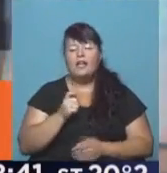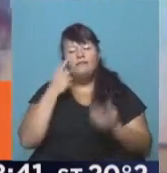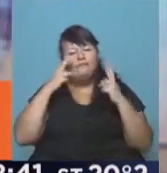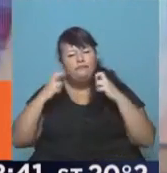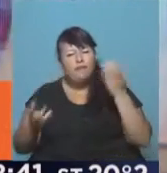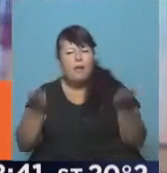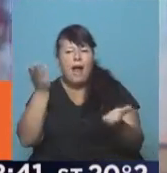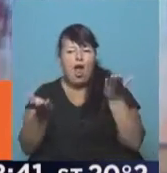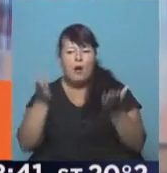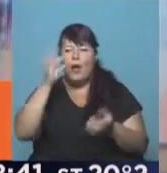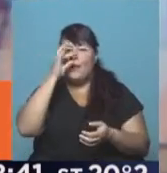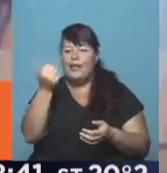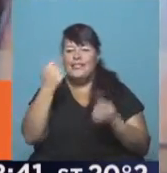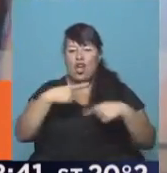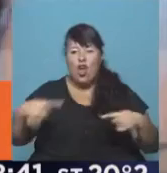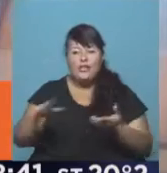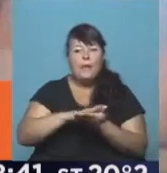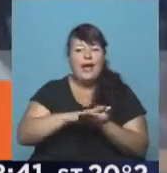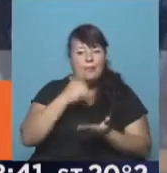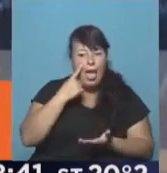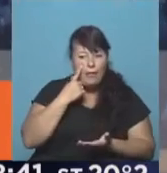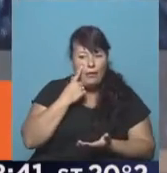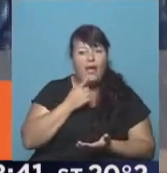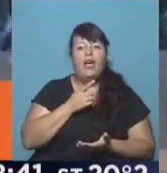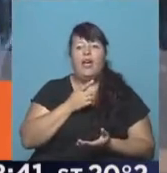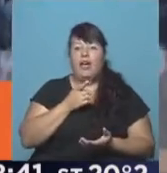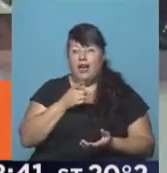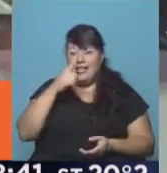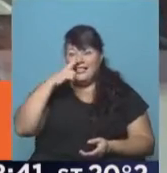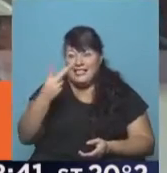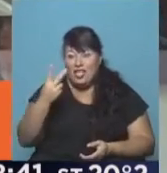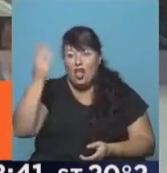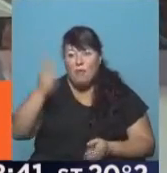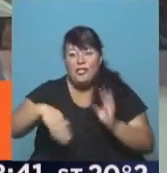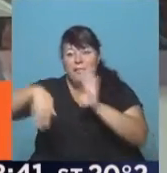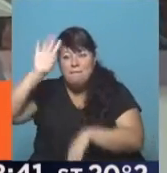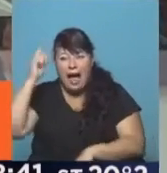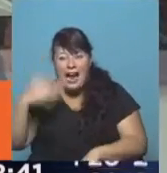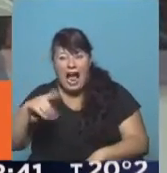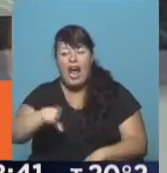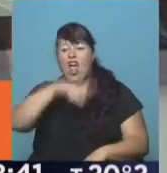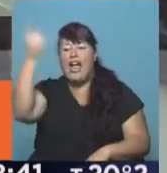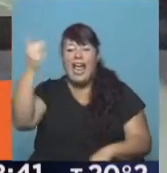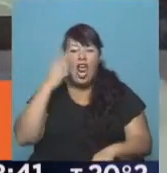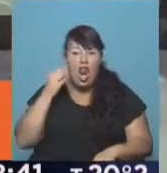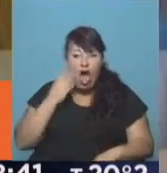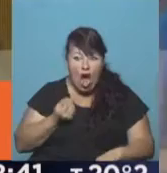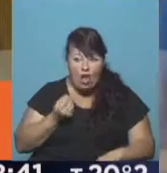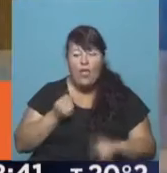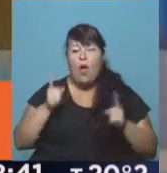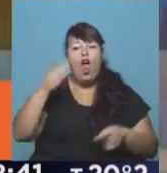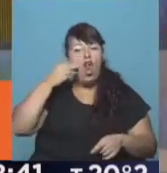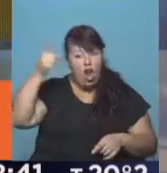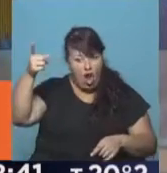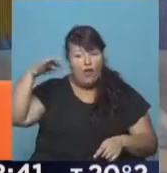estudio comparativo de 26 productos de la canasta básica que serían 72 por ciento más caro que en londres y a pesar de que en